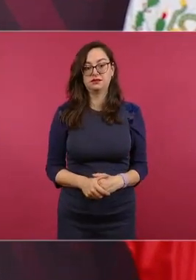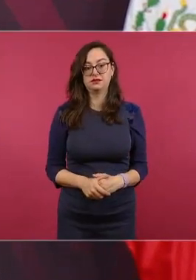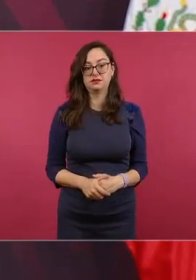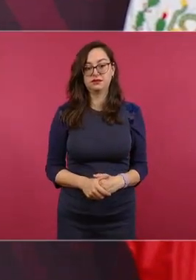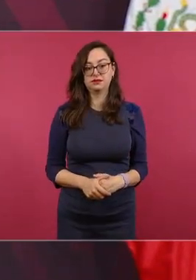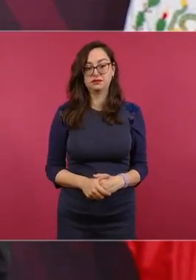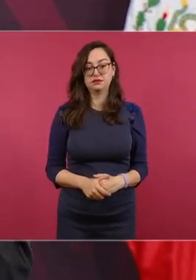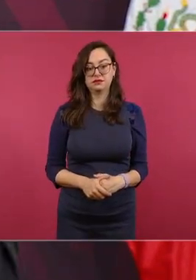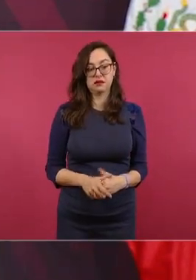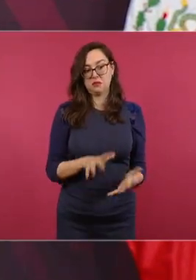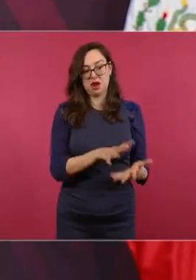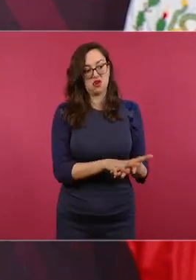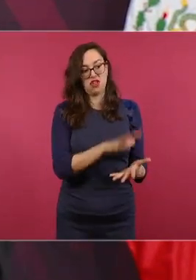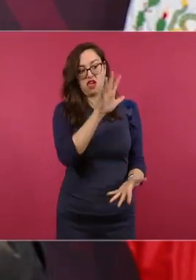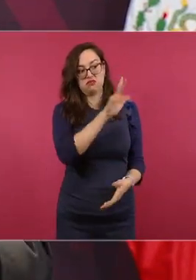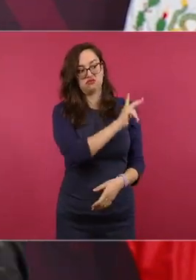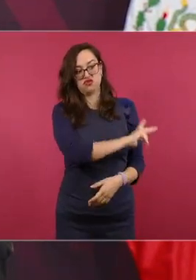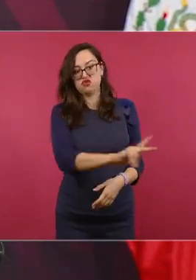Casi todos